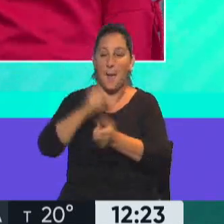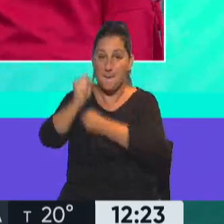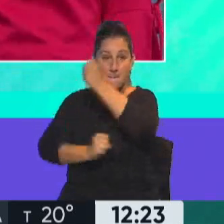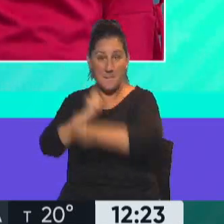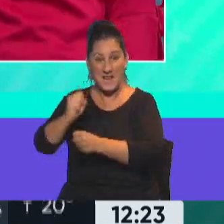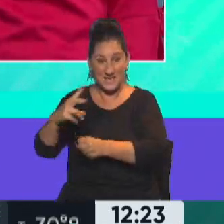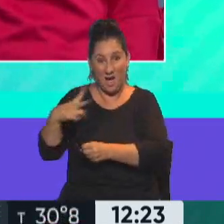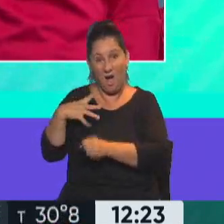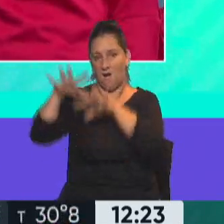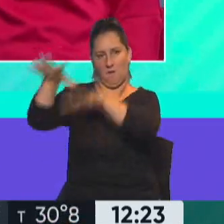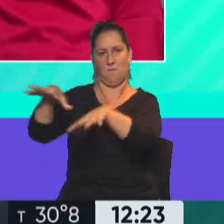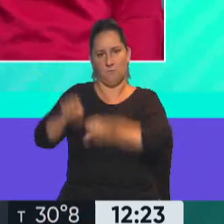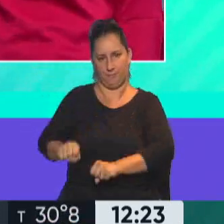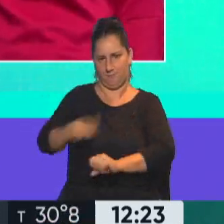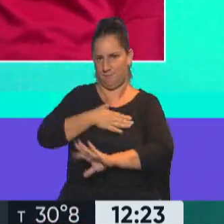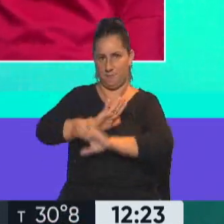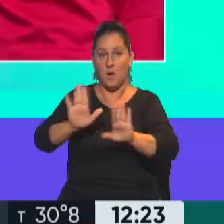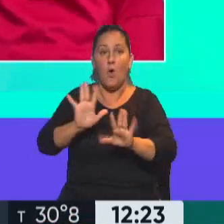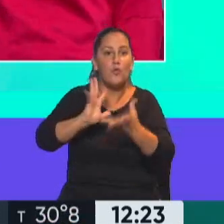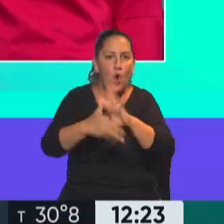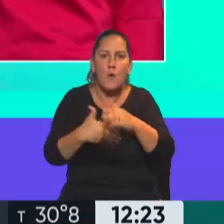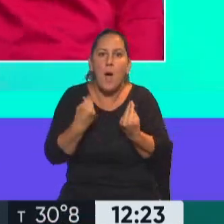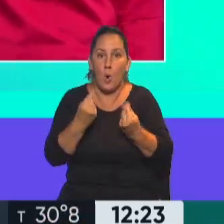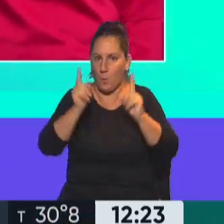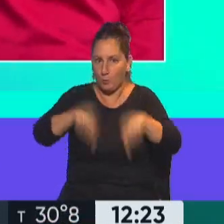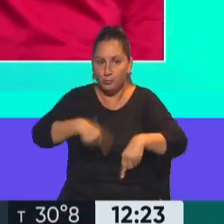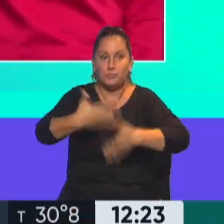algunas empresas. No se sabe de qué manera y hasta dónde va a avanzar, pero esperamos novedades al respecto.